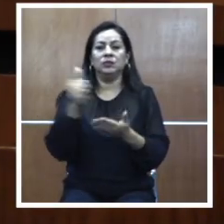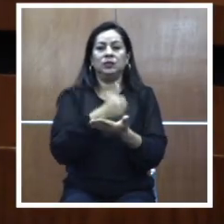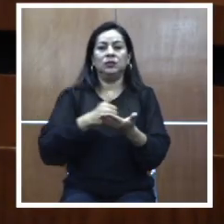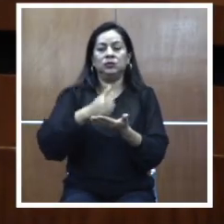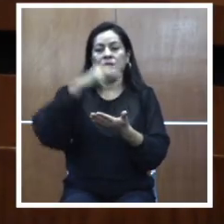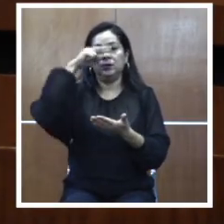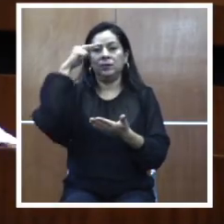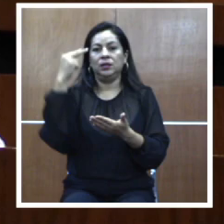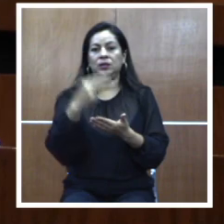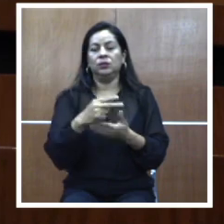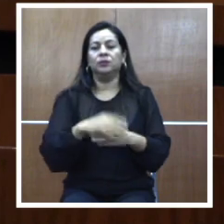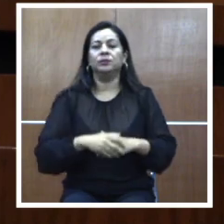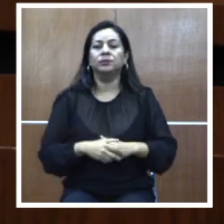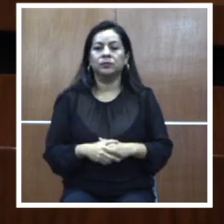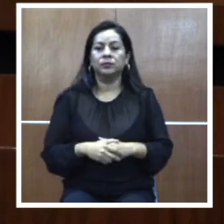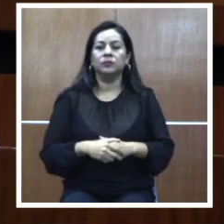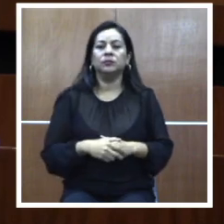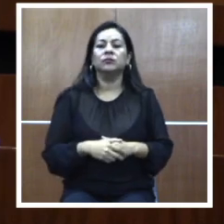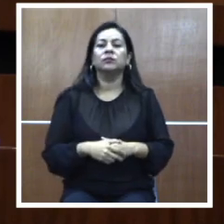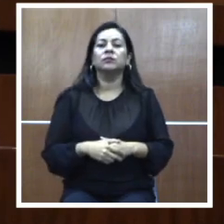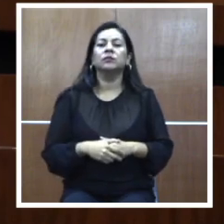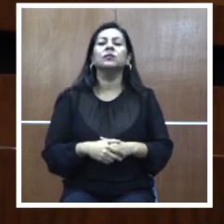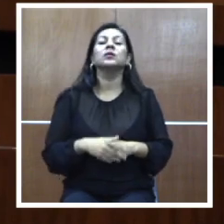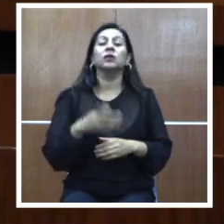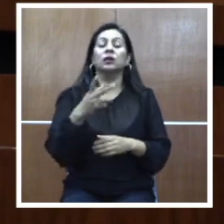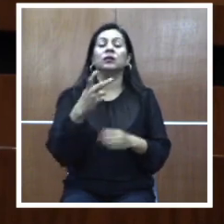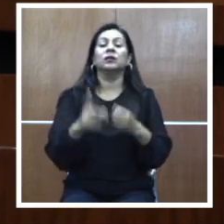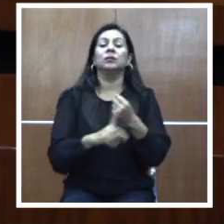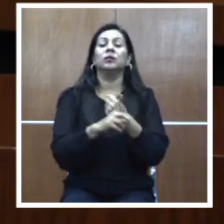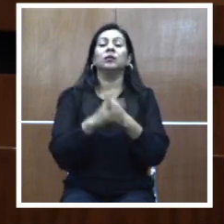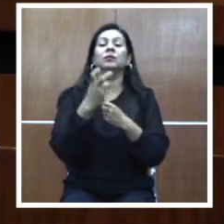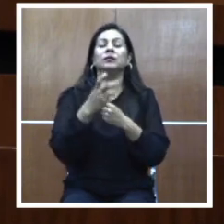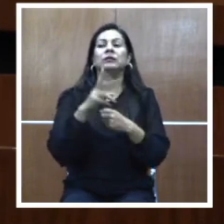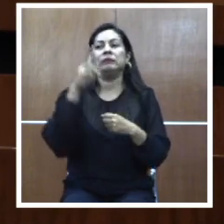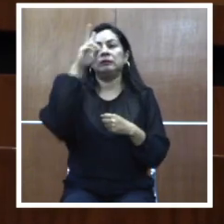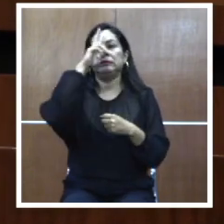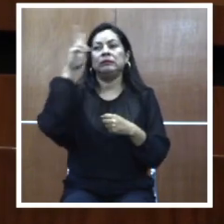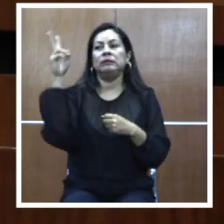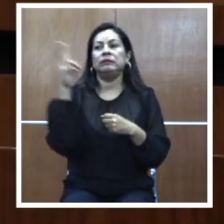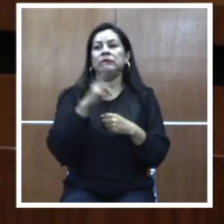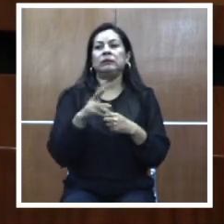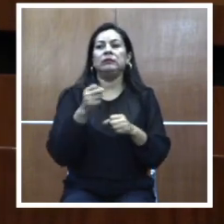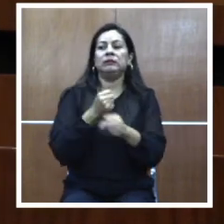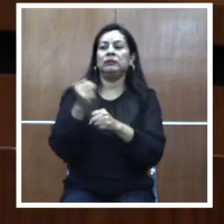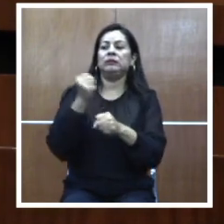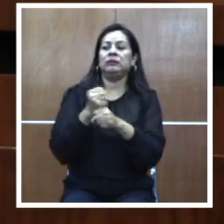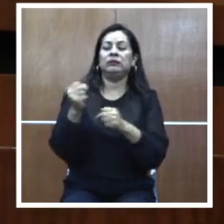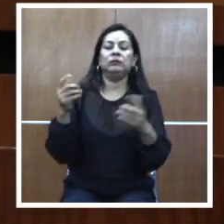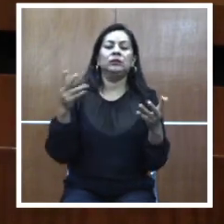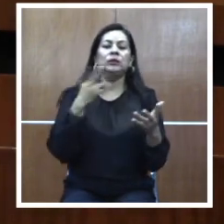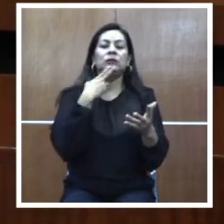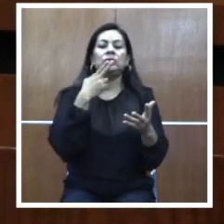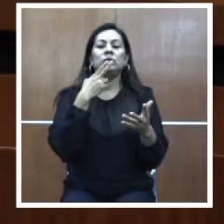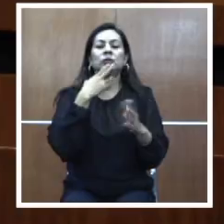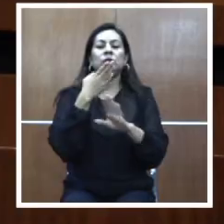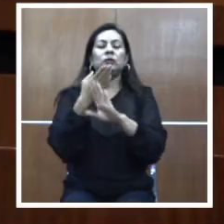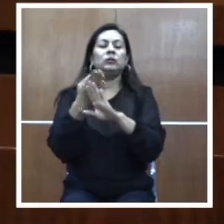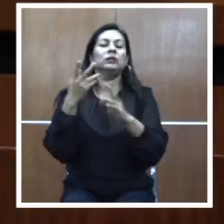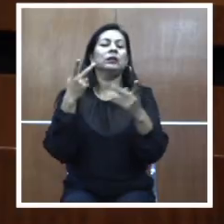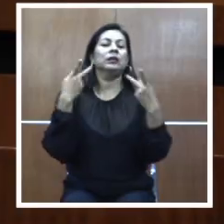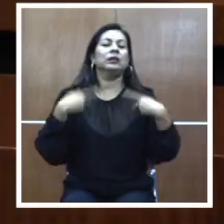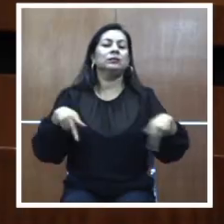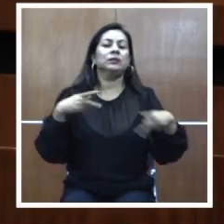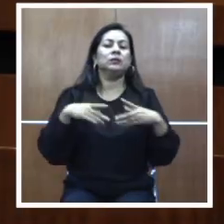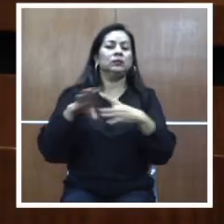México. Los hechos fueron dramáticos por la impunidad y la violencia empleada contra los